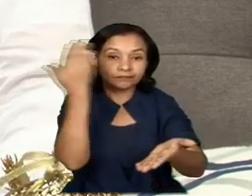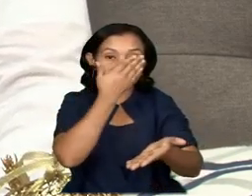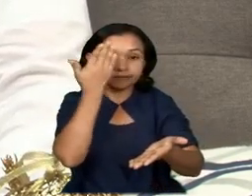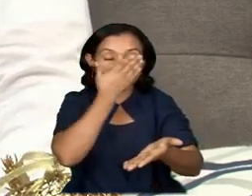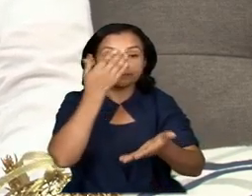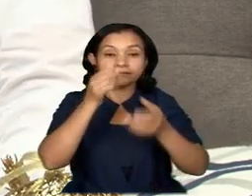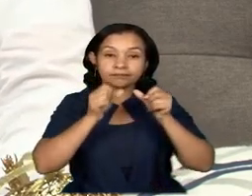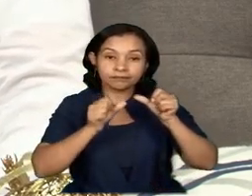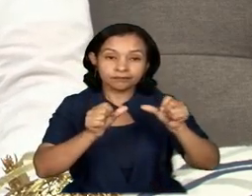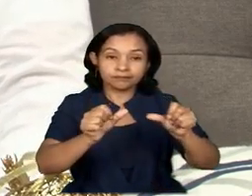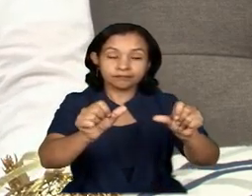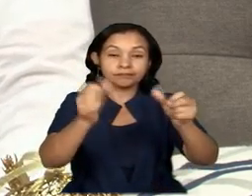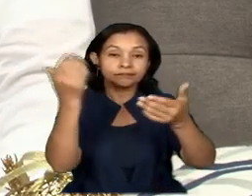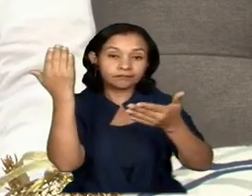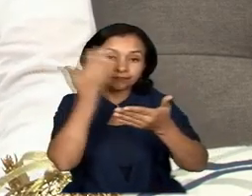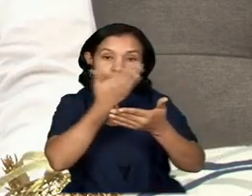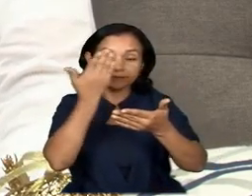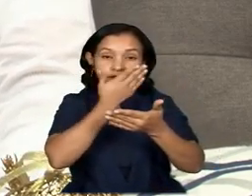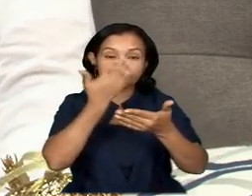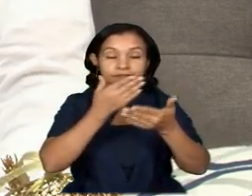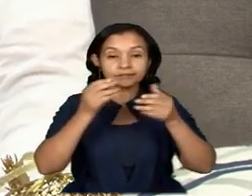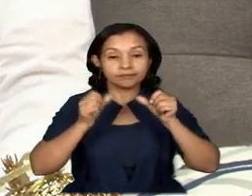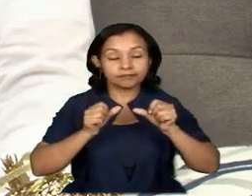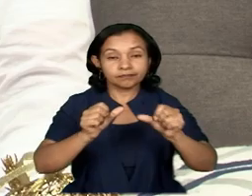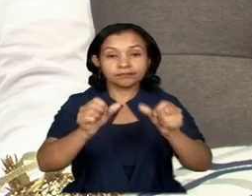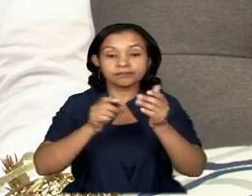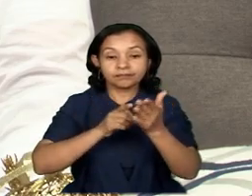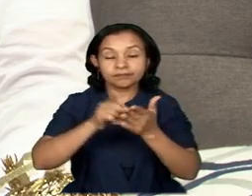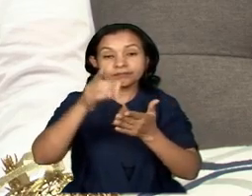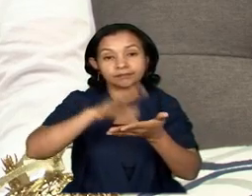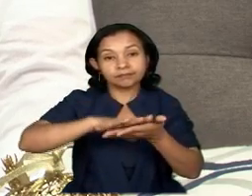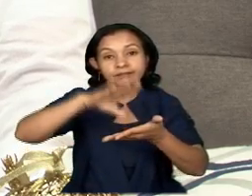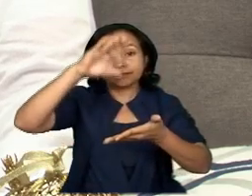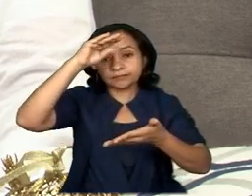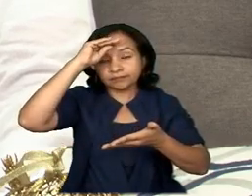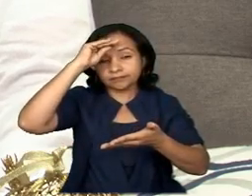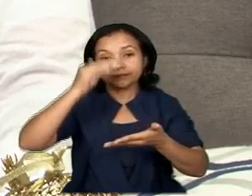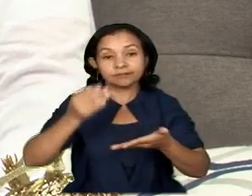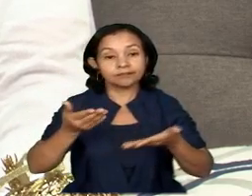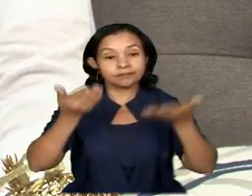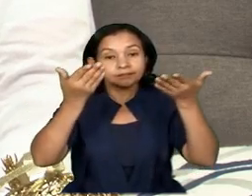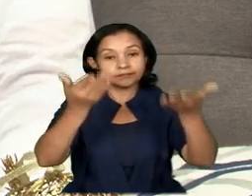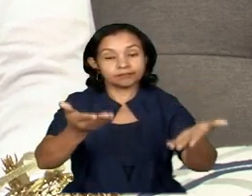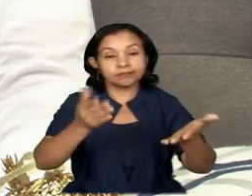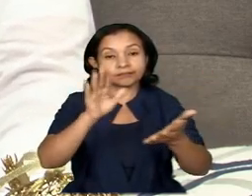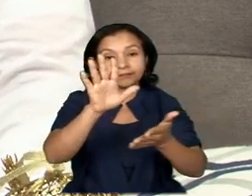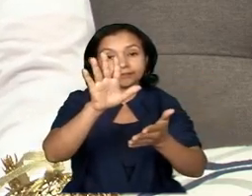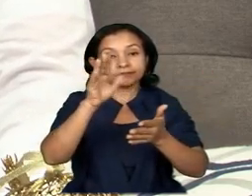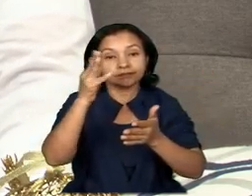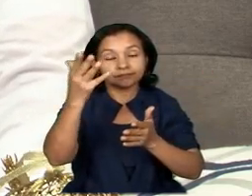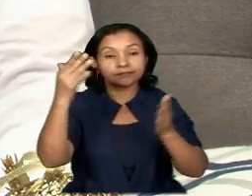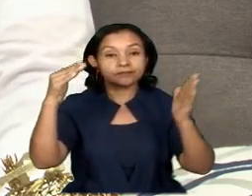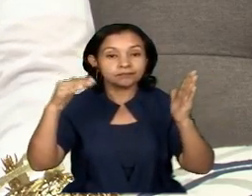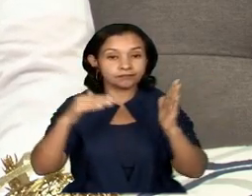de permanecer en el sistema educativo, de avanzar en su ruta de aprendizaje. Se van a entregar